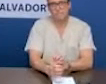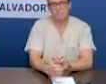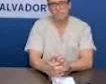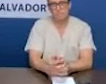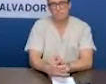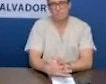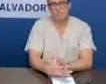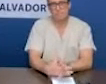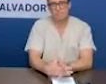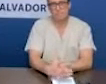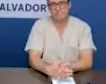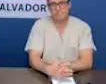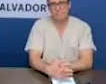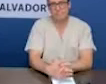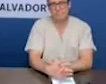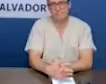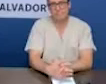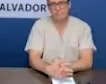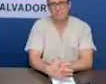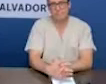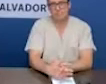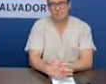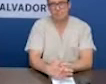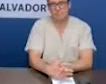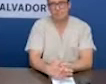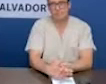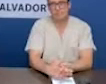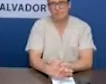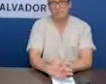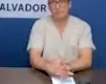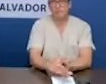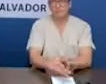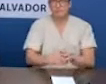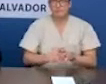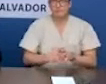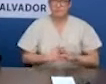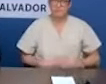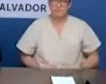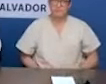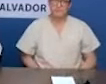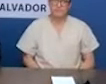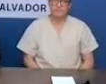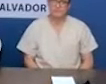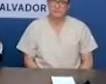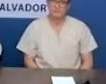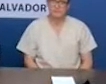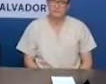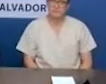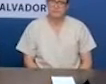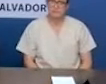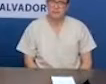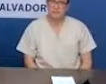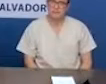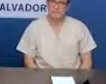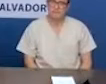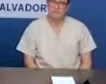la psicosis posparto es un buffet delirante. Eso quiere decir que tiene un montón de síntomas de diferentes tipos,